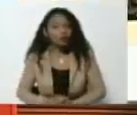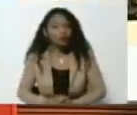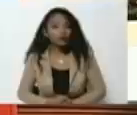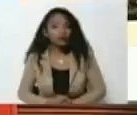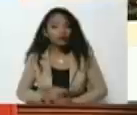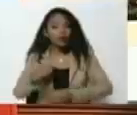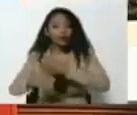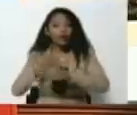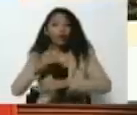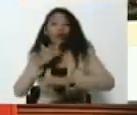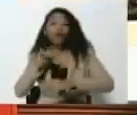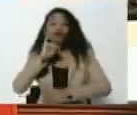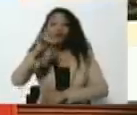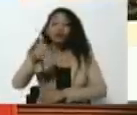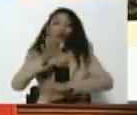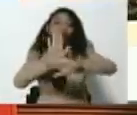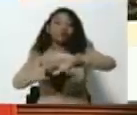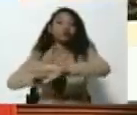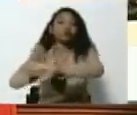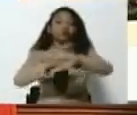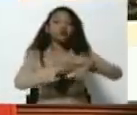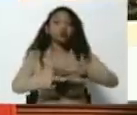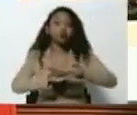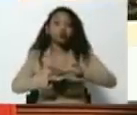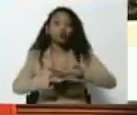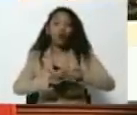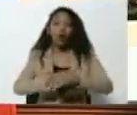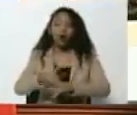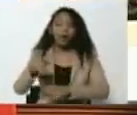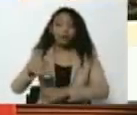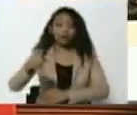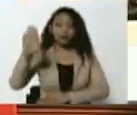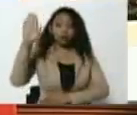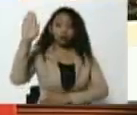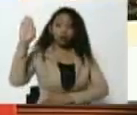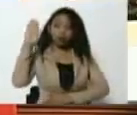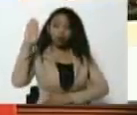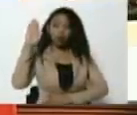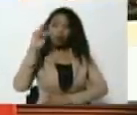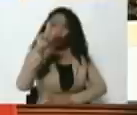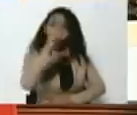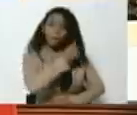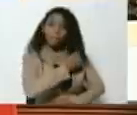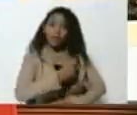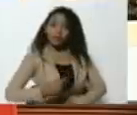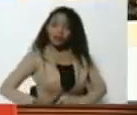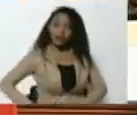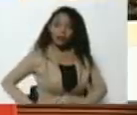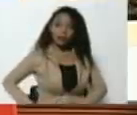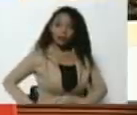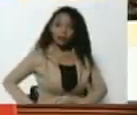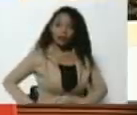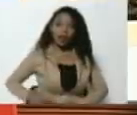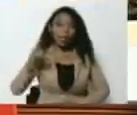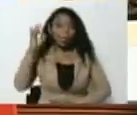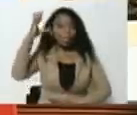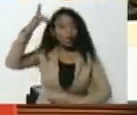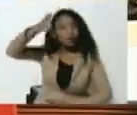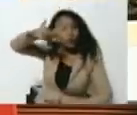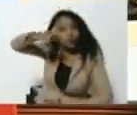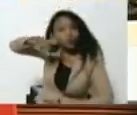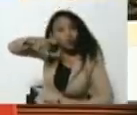había anunciado la autoproclamación de un presidente títere